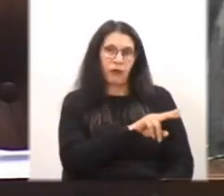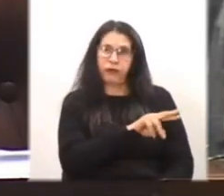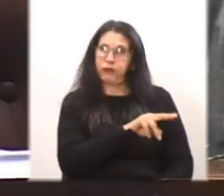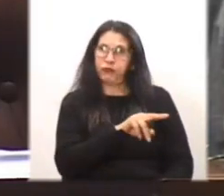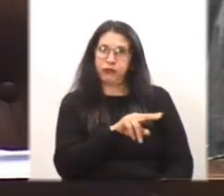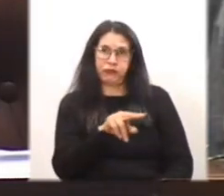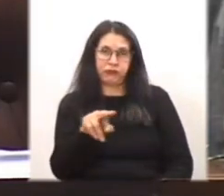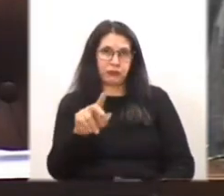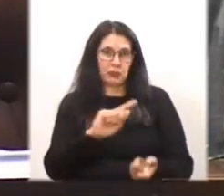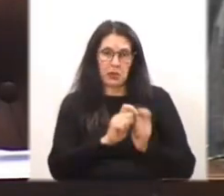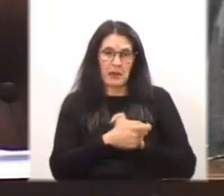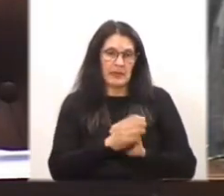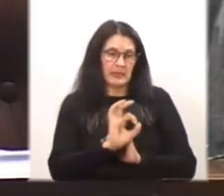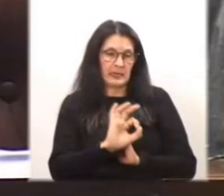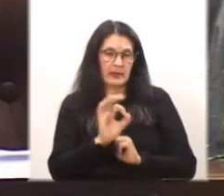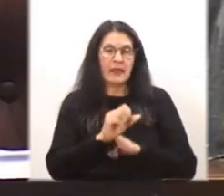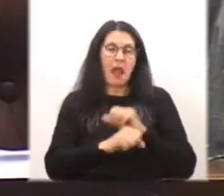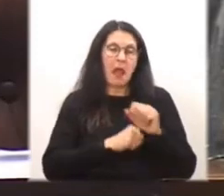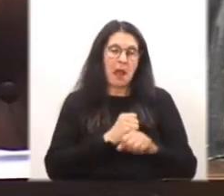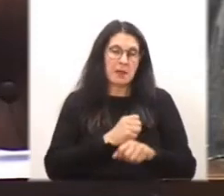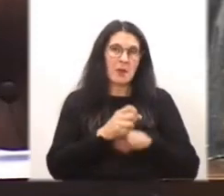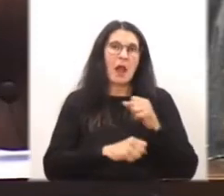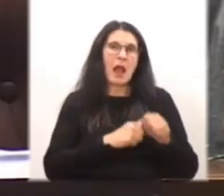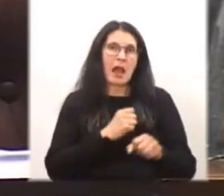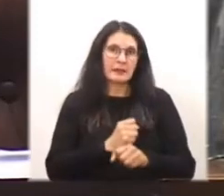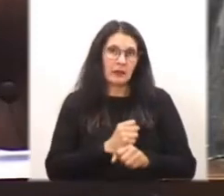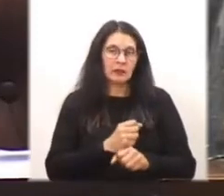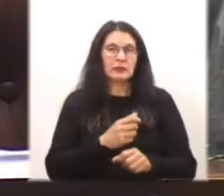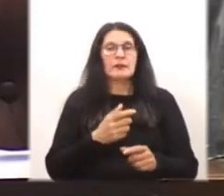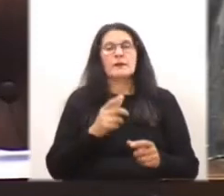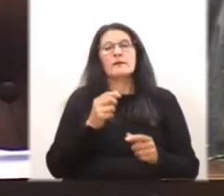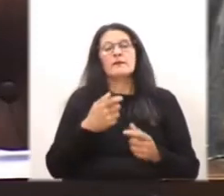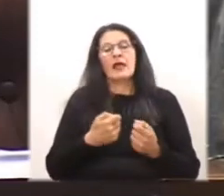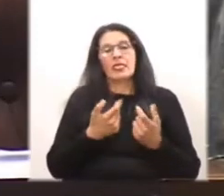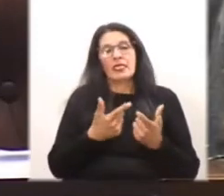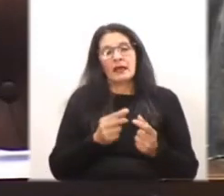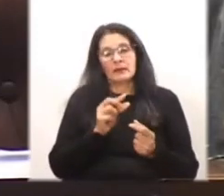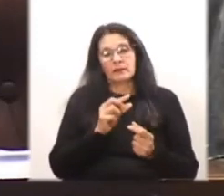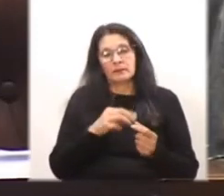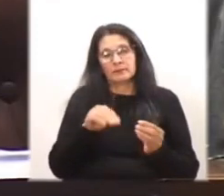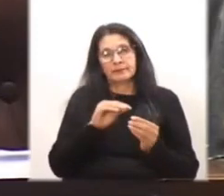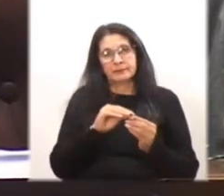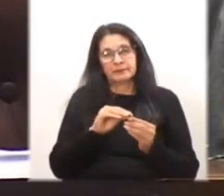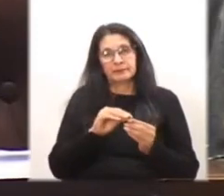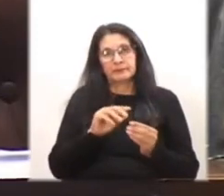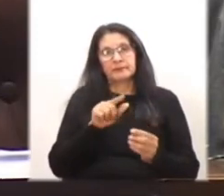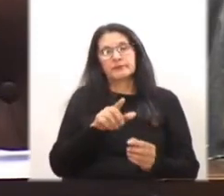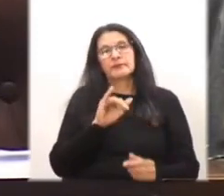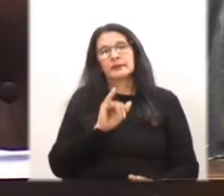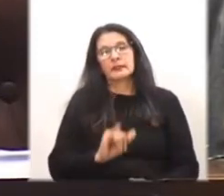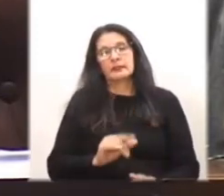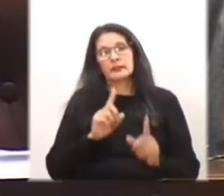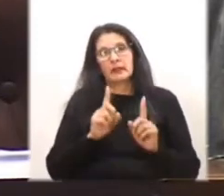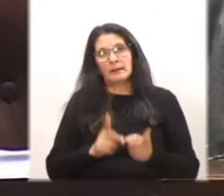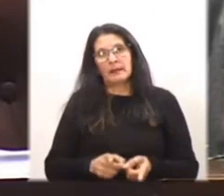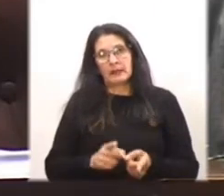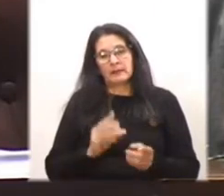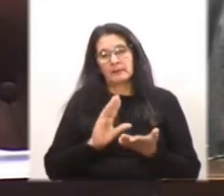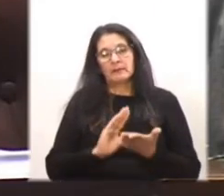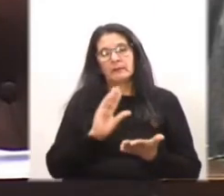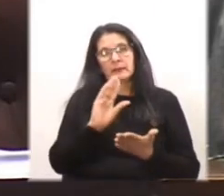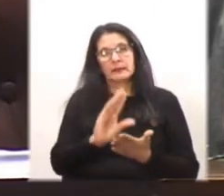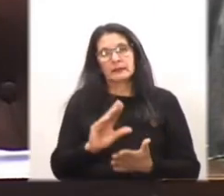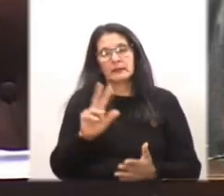y sucesivamente año tras año se le van otorgando refuerzos presupuestales y también la partida